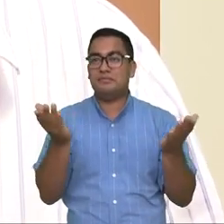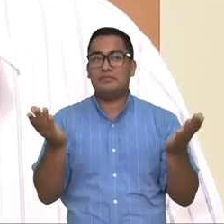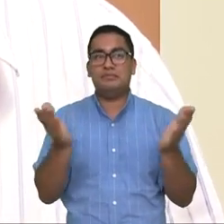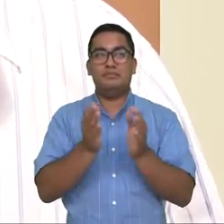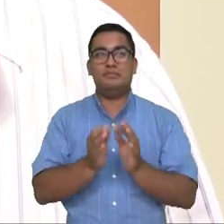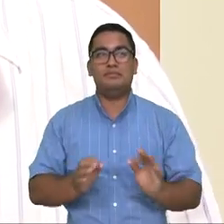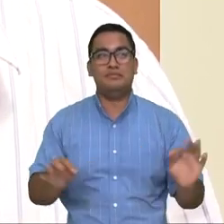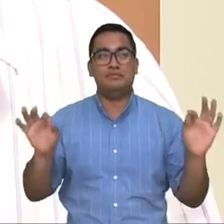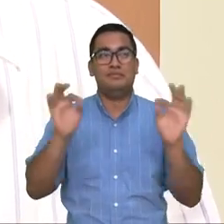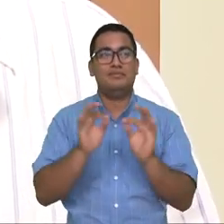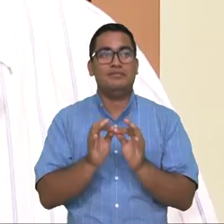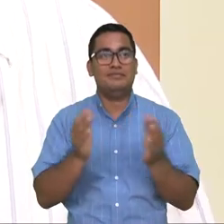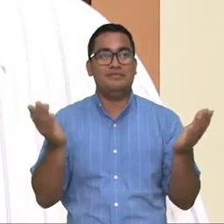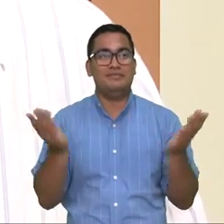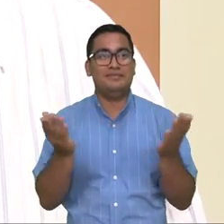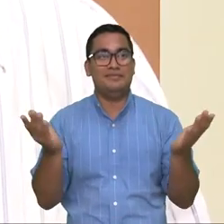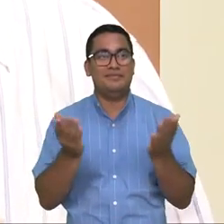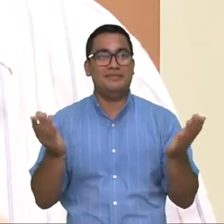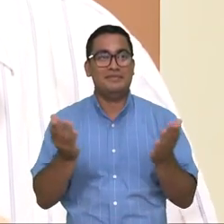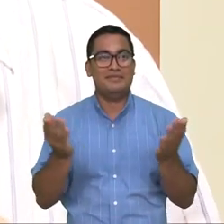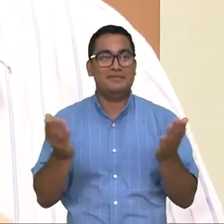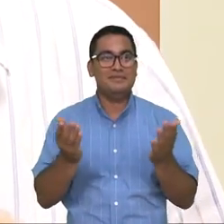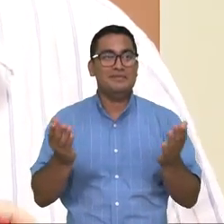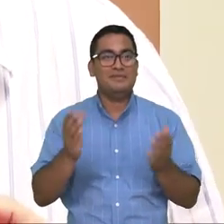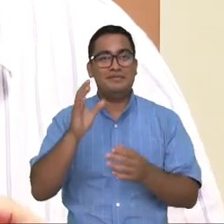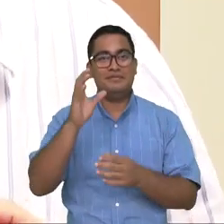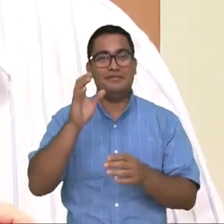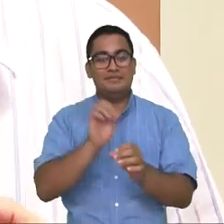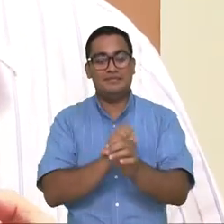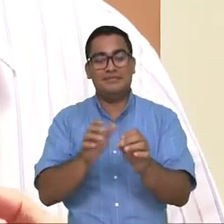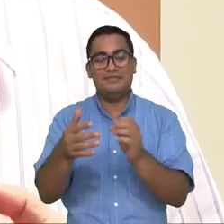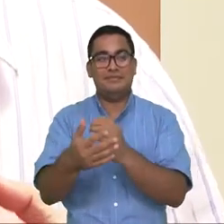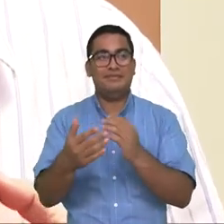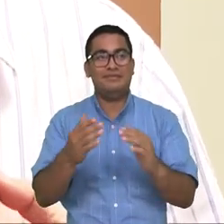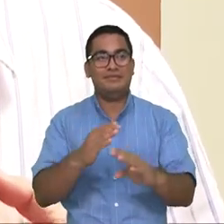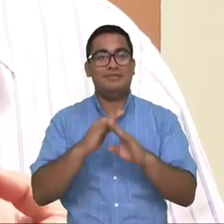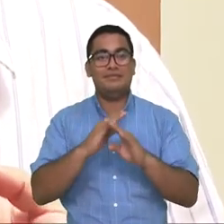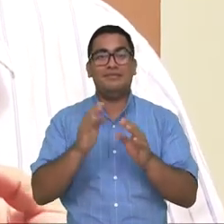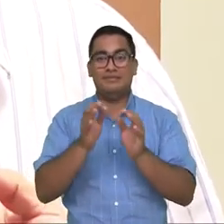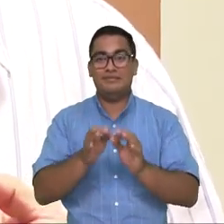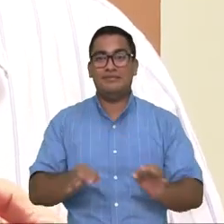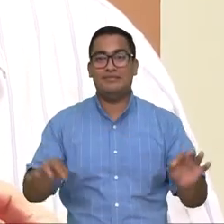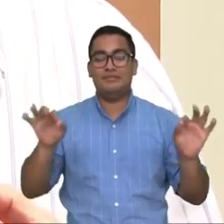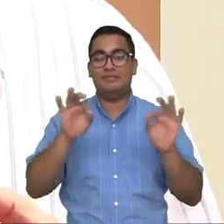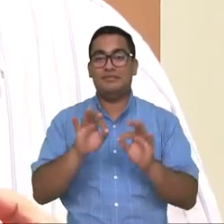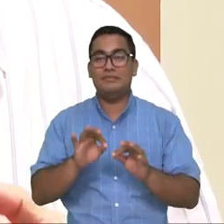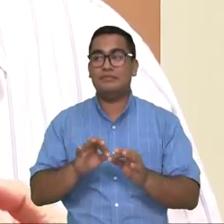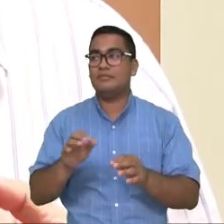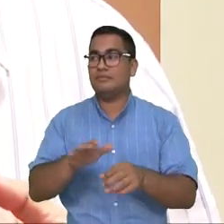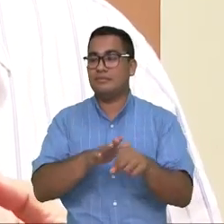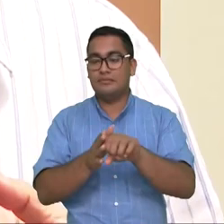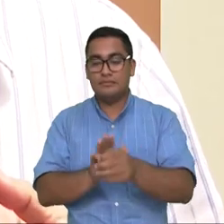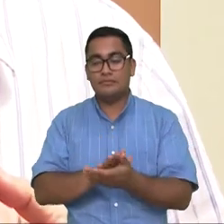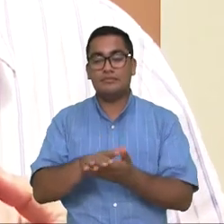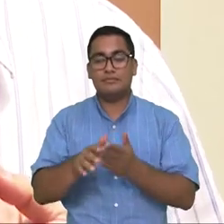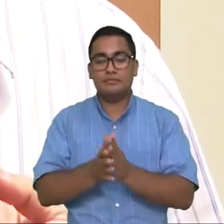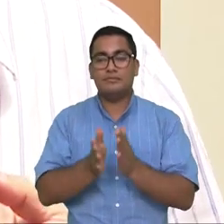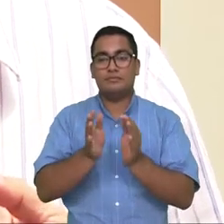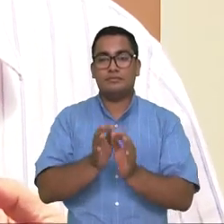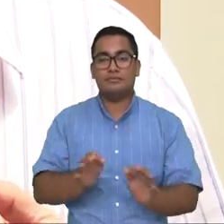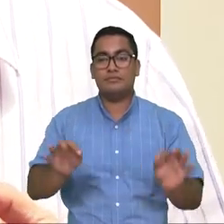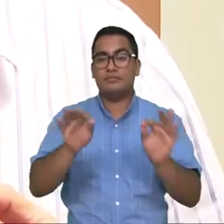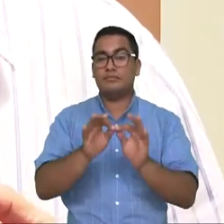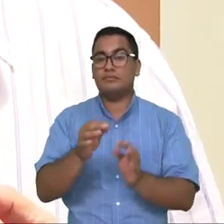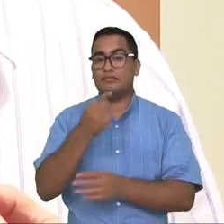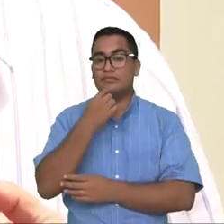estamos combatiendo este virus, el COVID-19. Haber sanitizante, alcohol gel, y le estamos diciendo que no